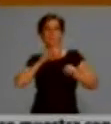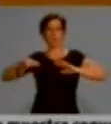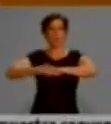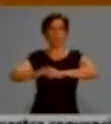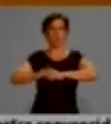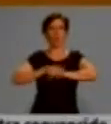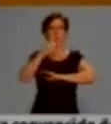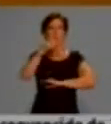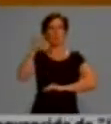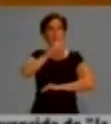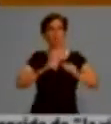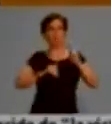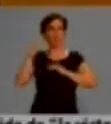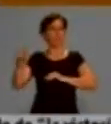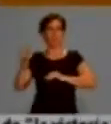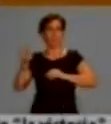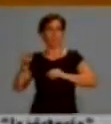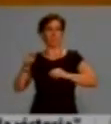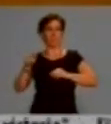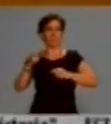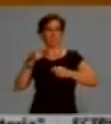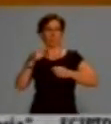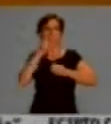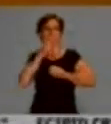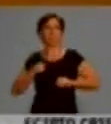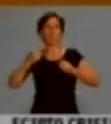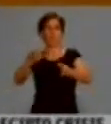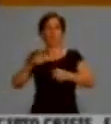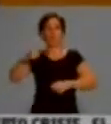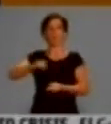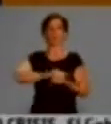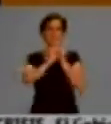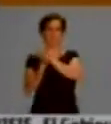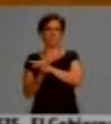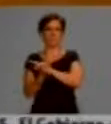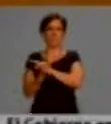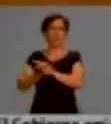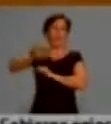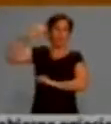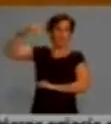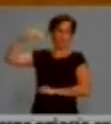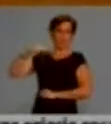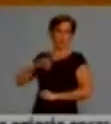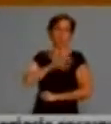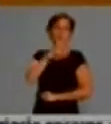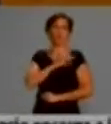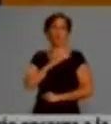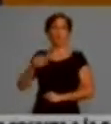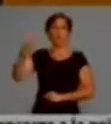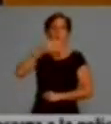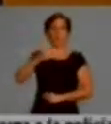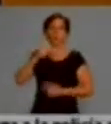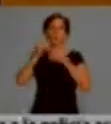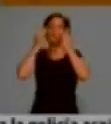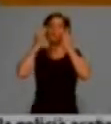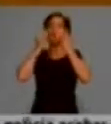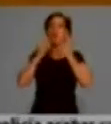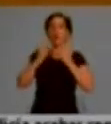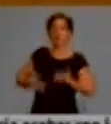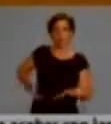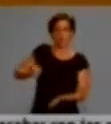años. Entonces, don Luis Bárcenas, el honrado tesorero, pasó a